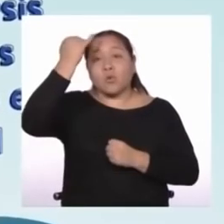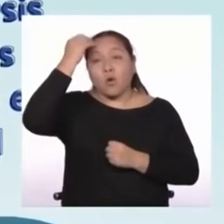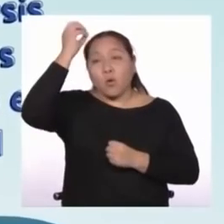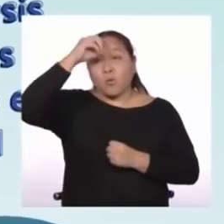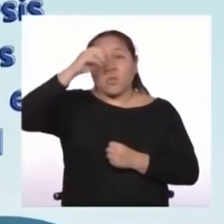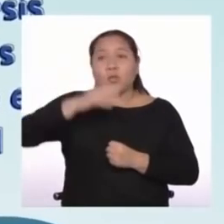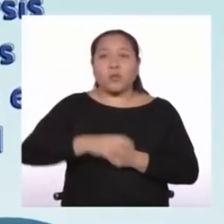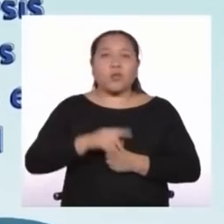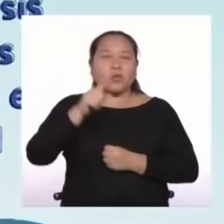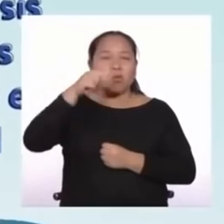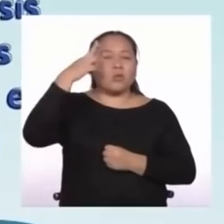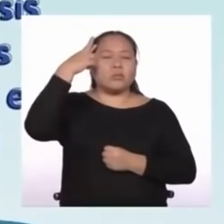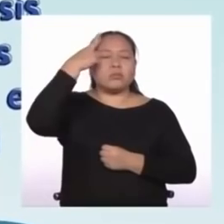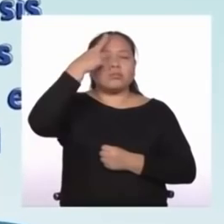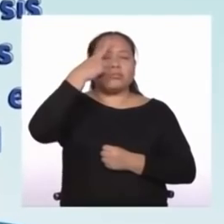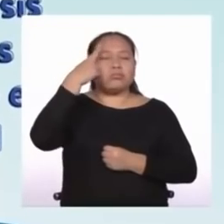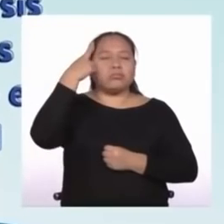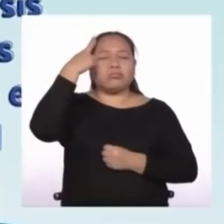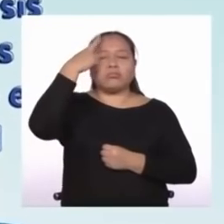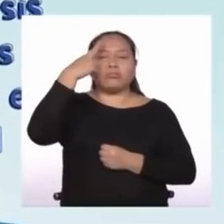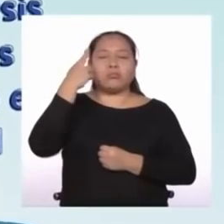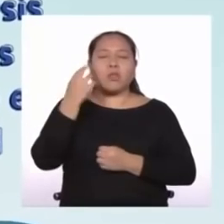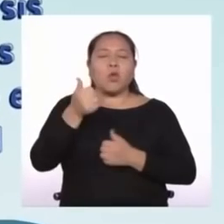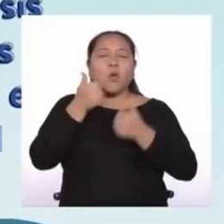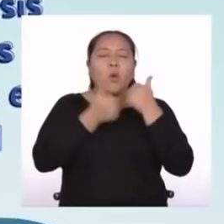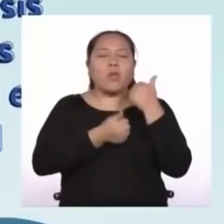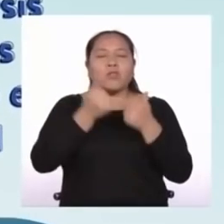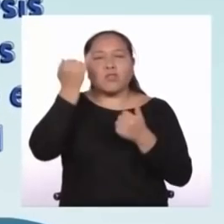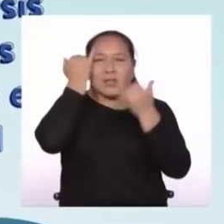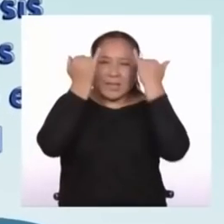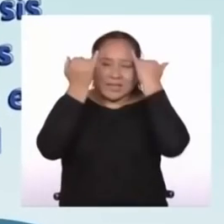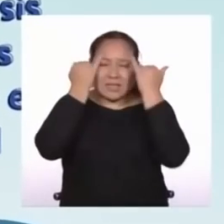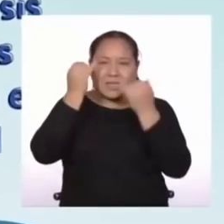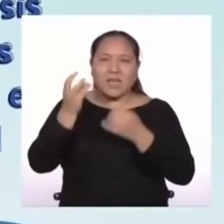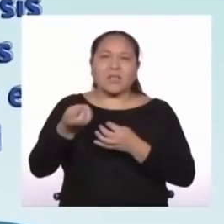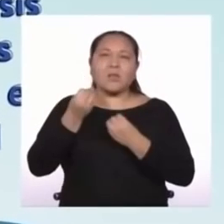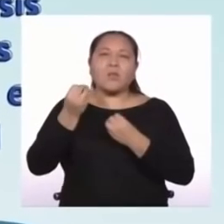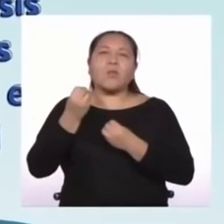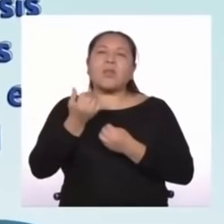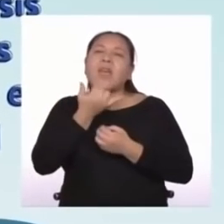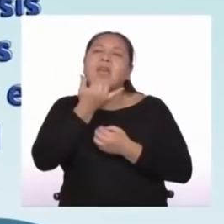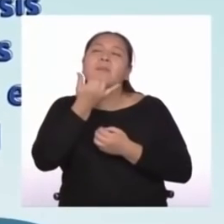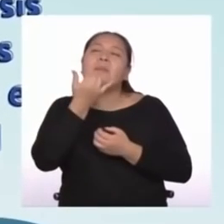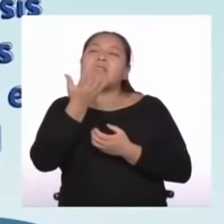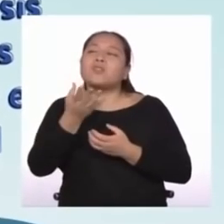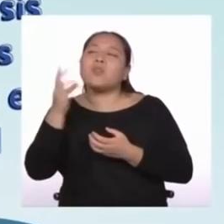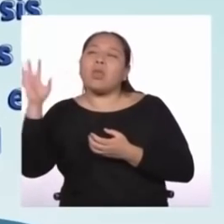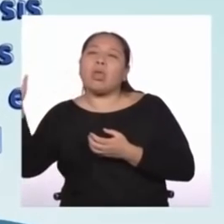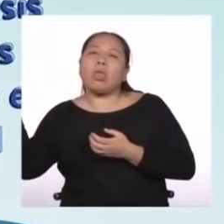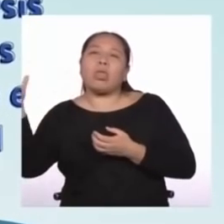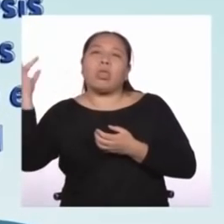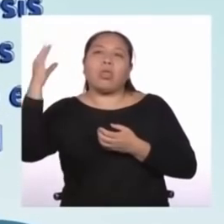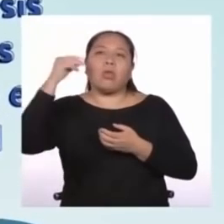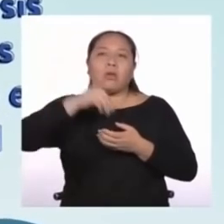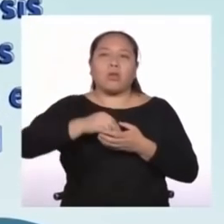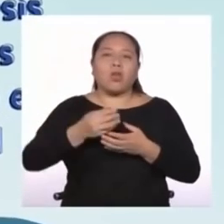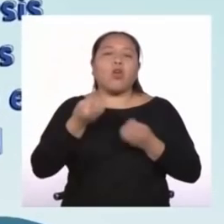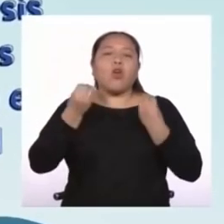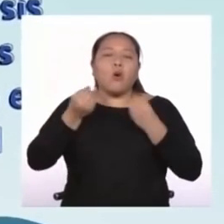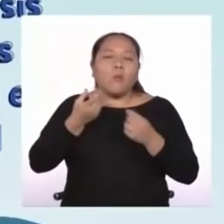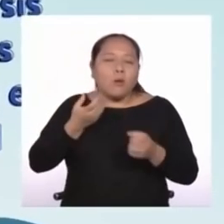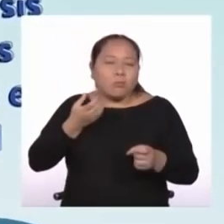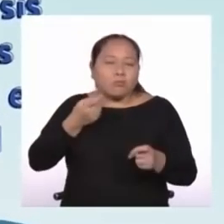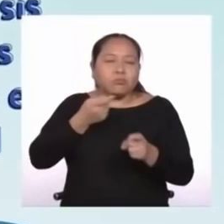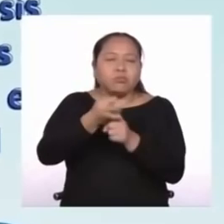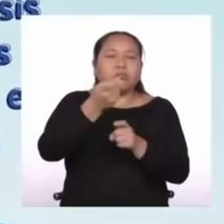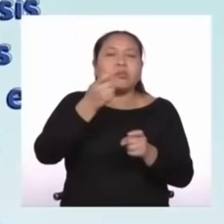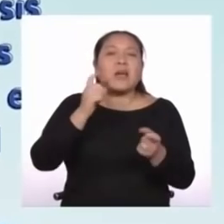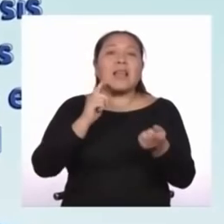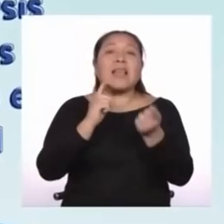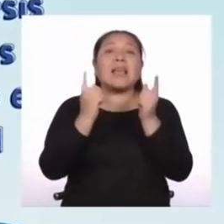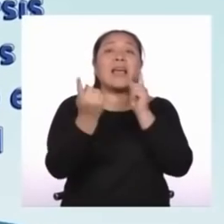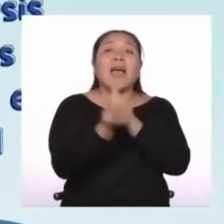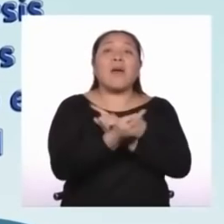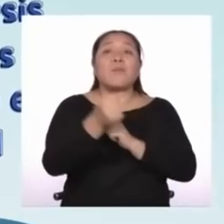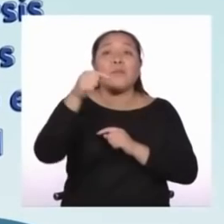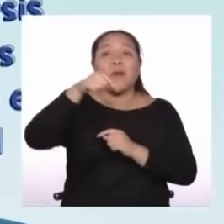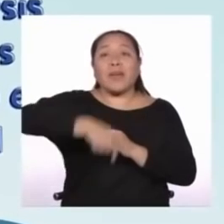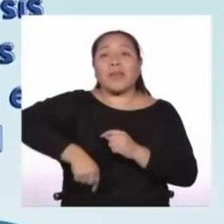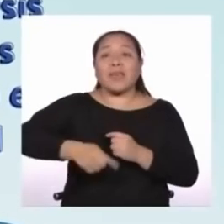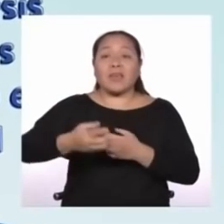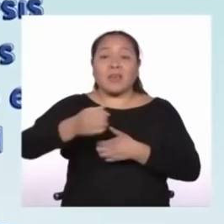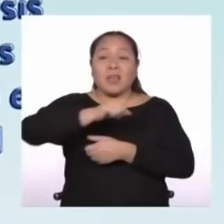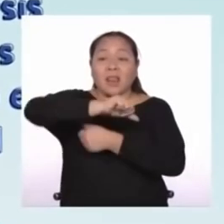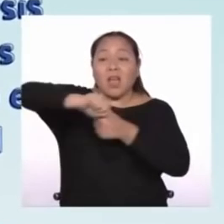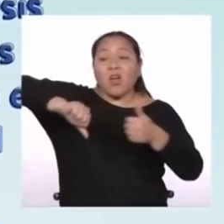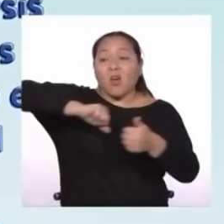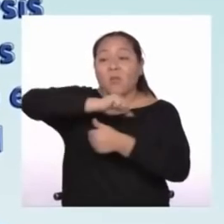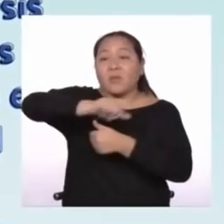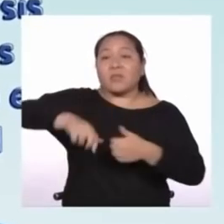tu reflexión sobre las motivaciones y causas de la migración y el impacto que trajo consigo en nuestra